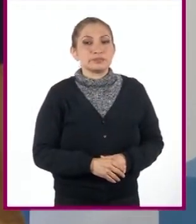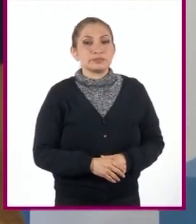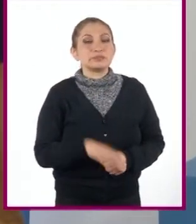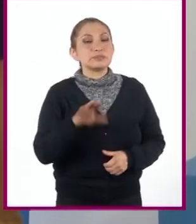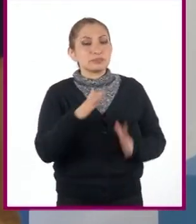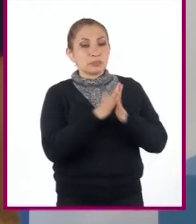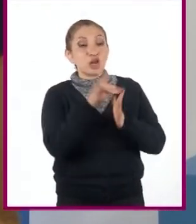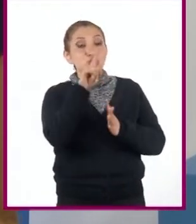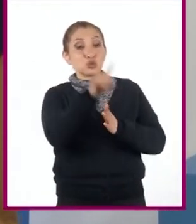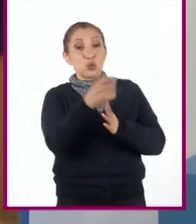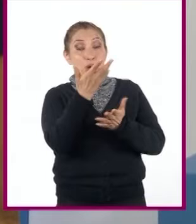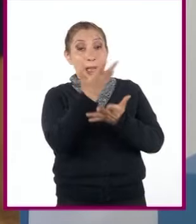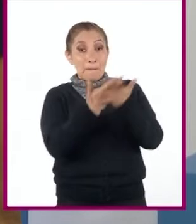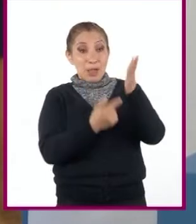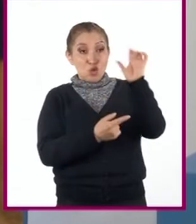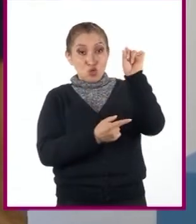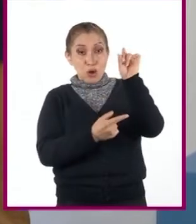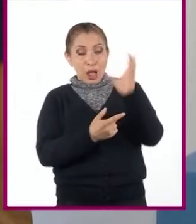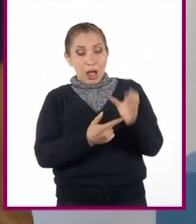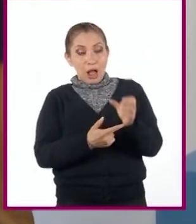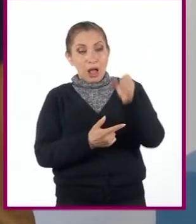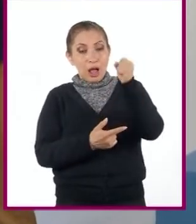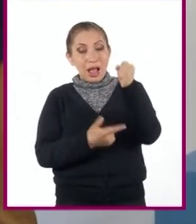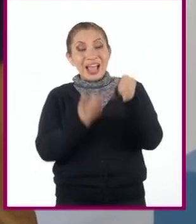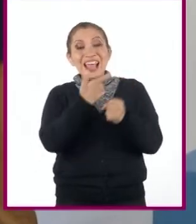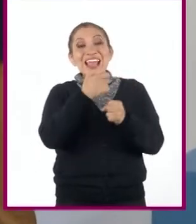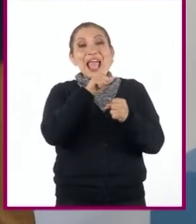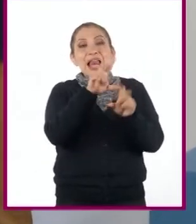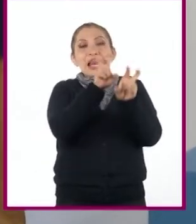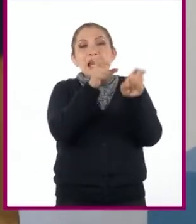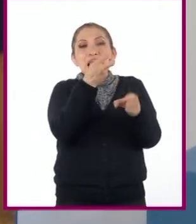Enrique, toma con una mano la compresa de gel congelado.